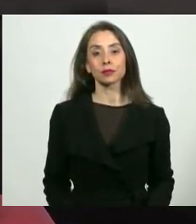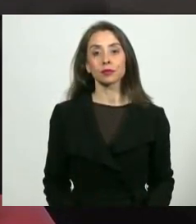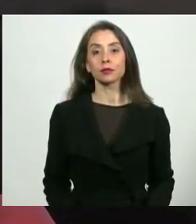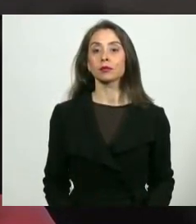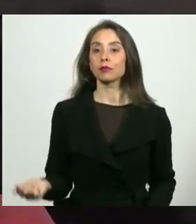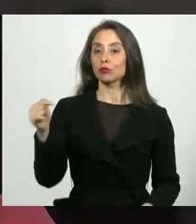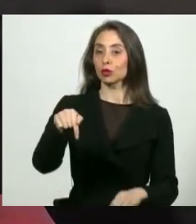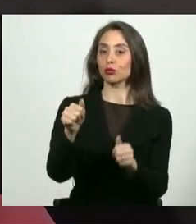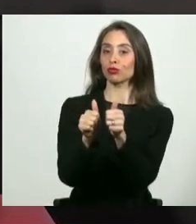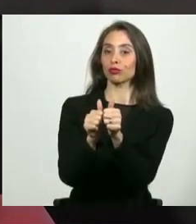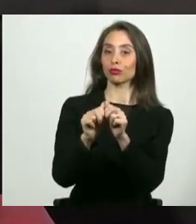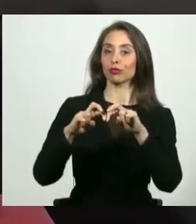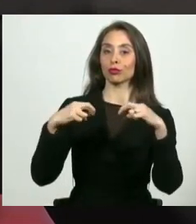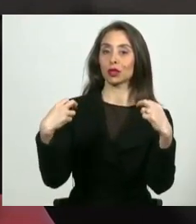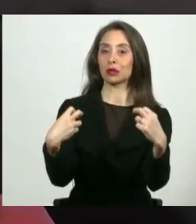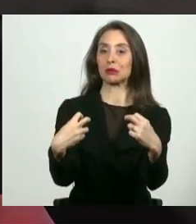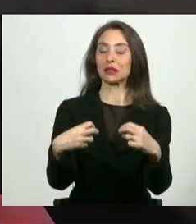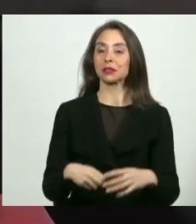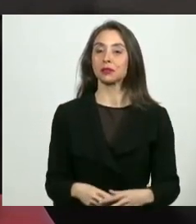Nos acompañan